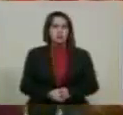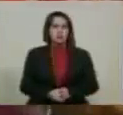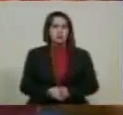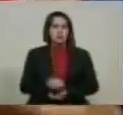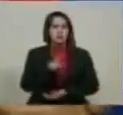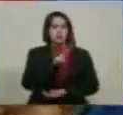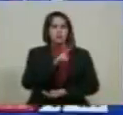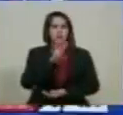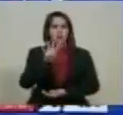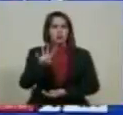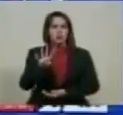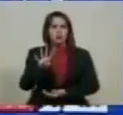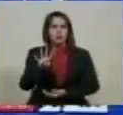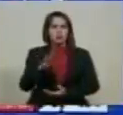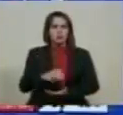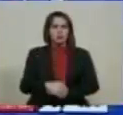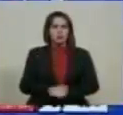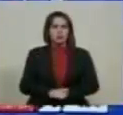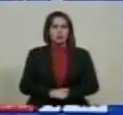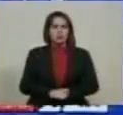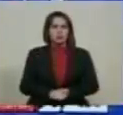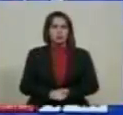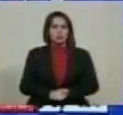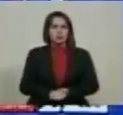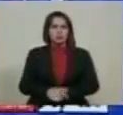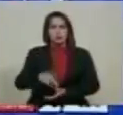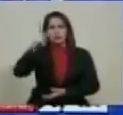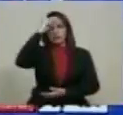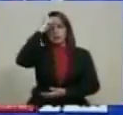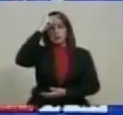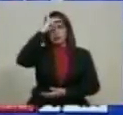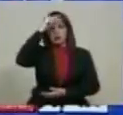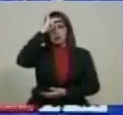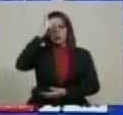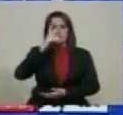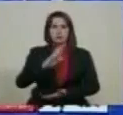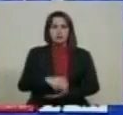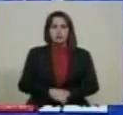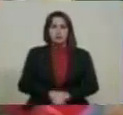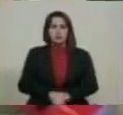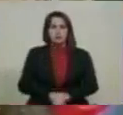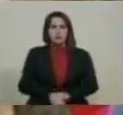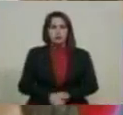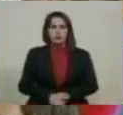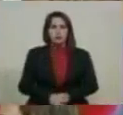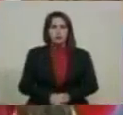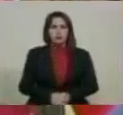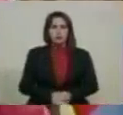Número 24, el compañero Tarek El Aissami.